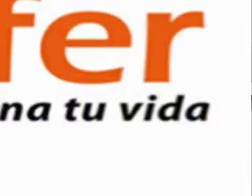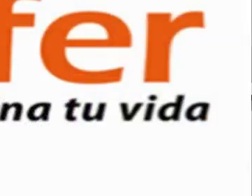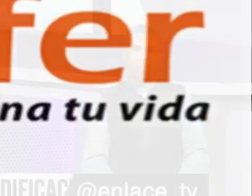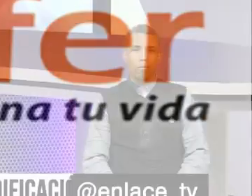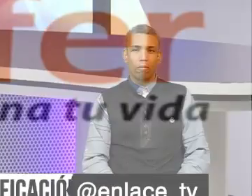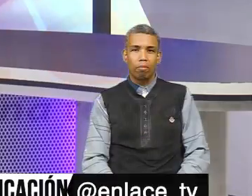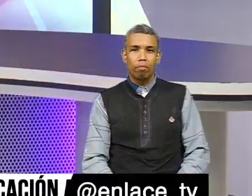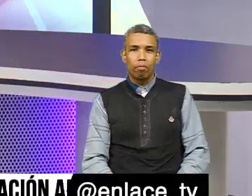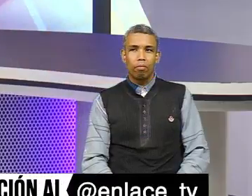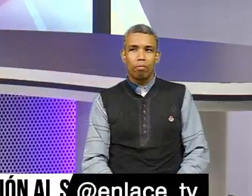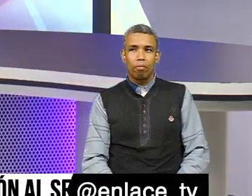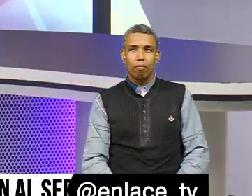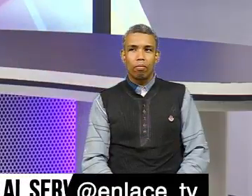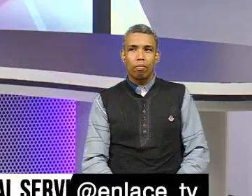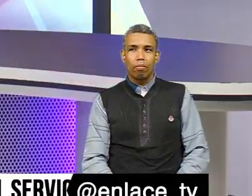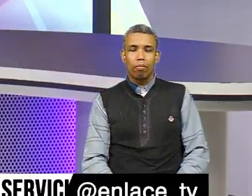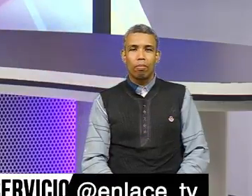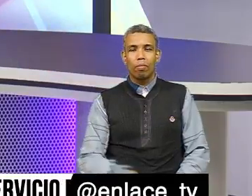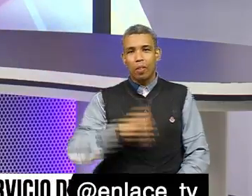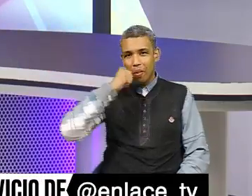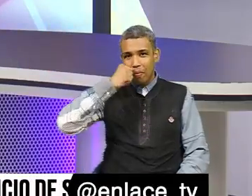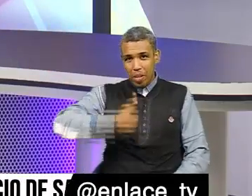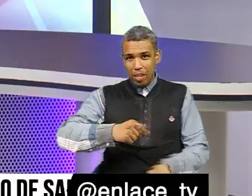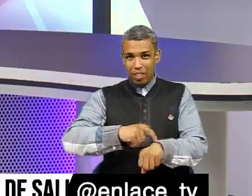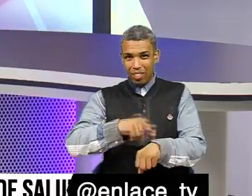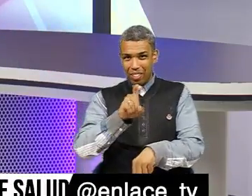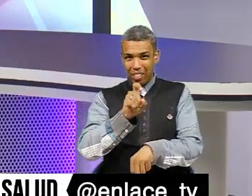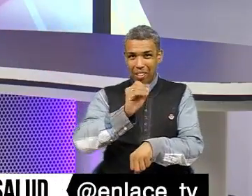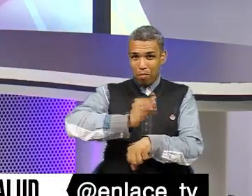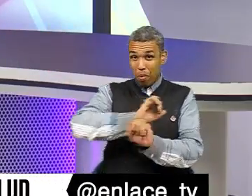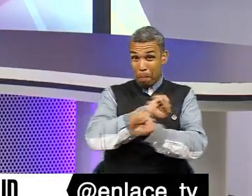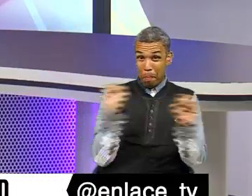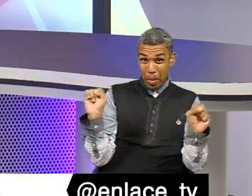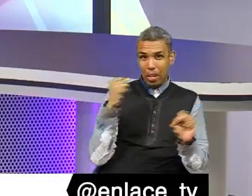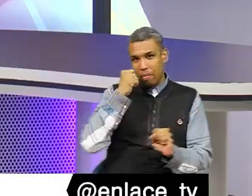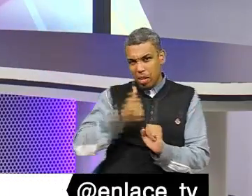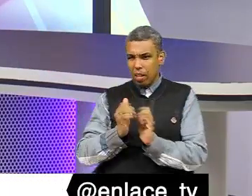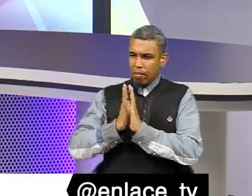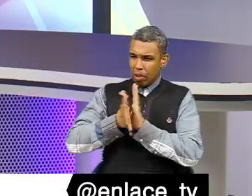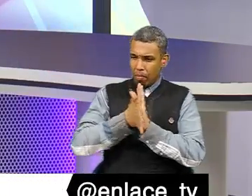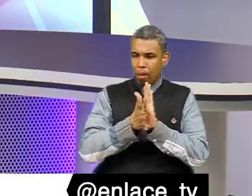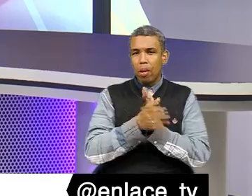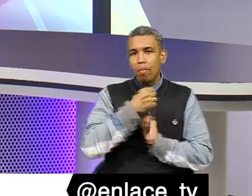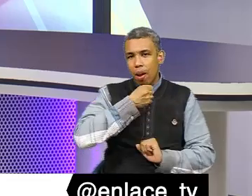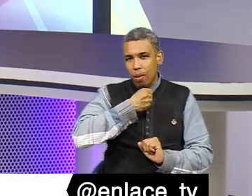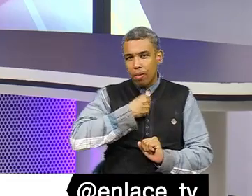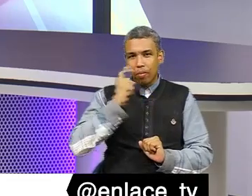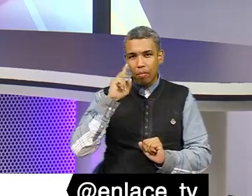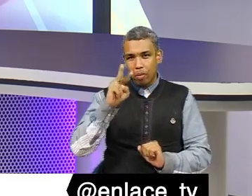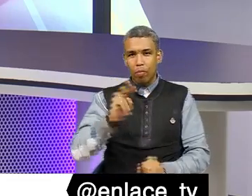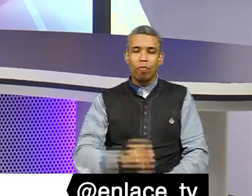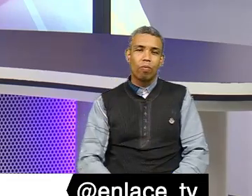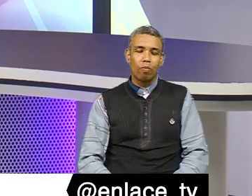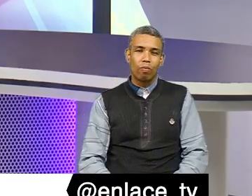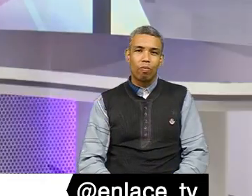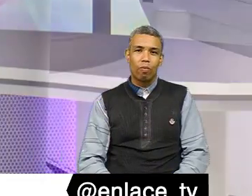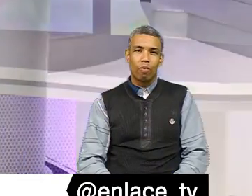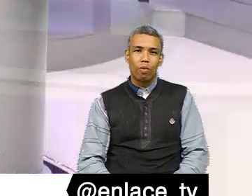vida. Nos vemos mañana a las 6:00 a.m. con más información en Enlace Radio. Gracias por acompañarnos.